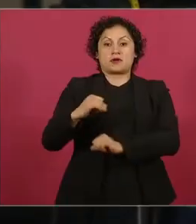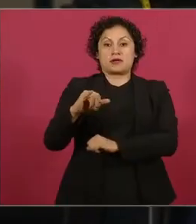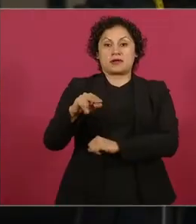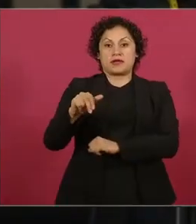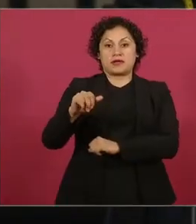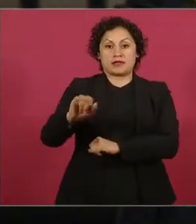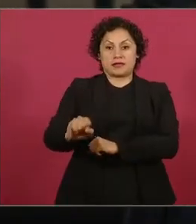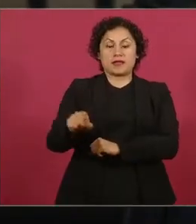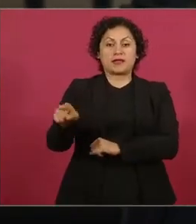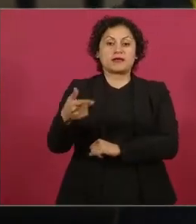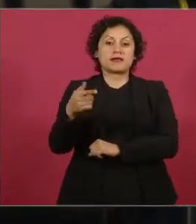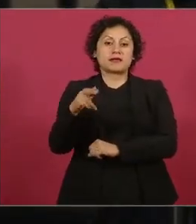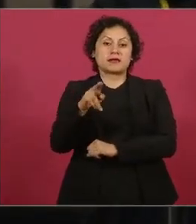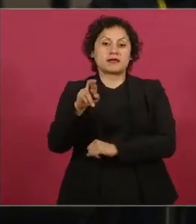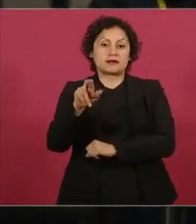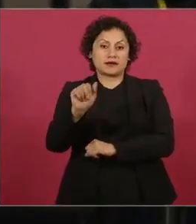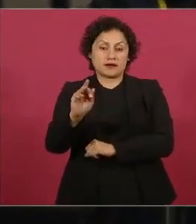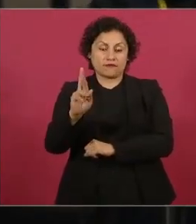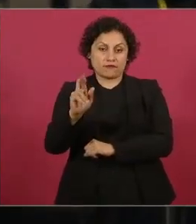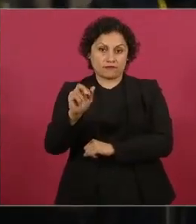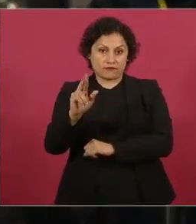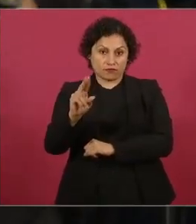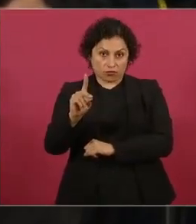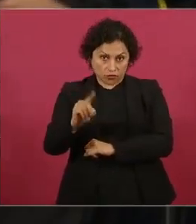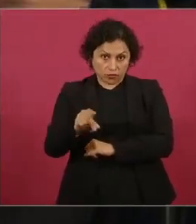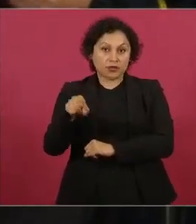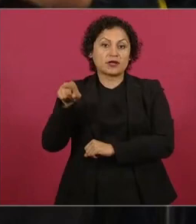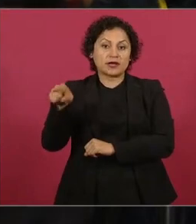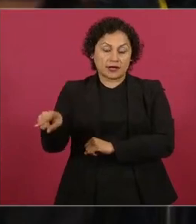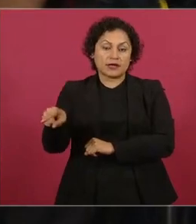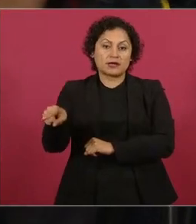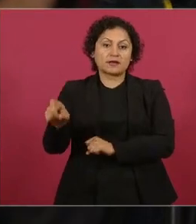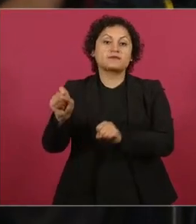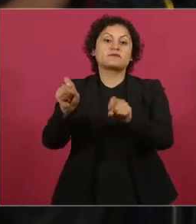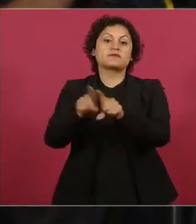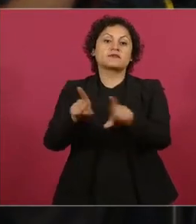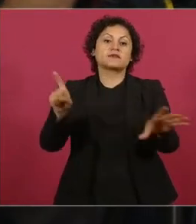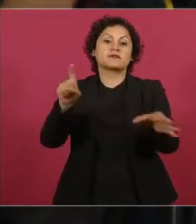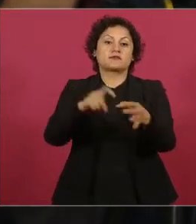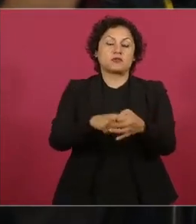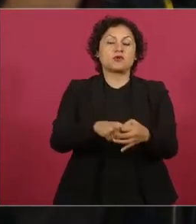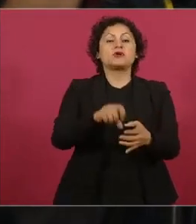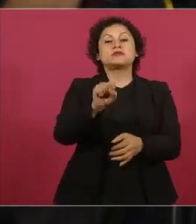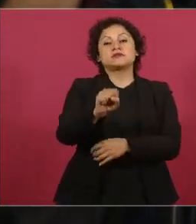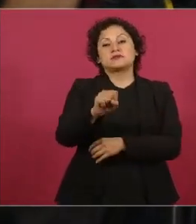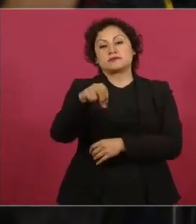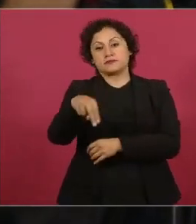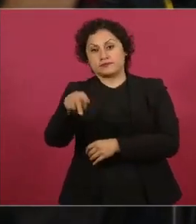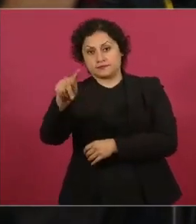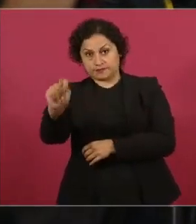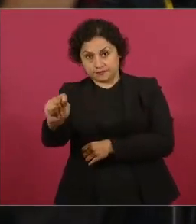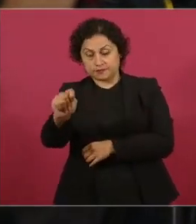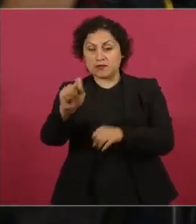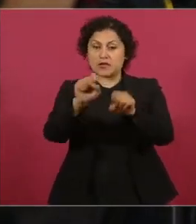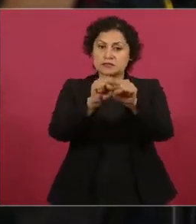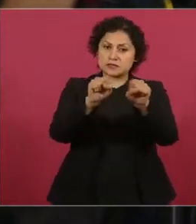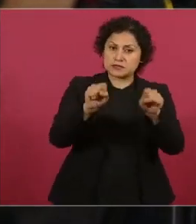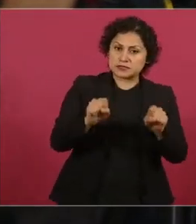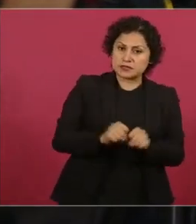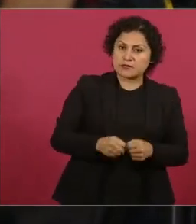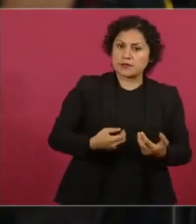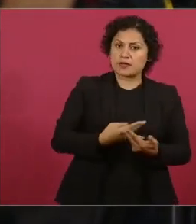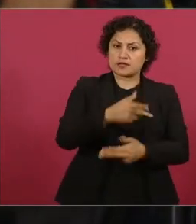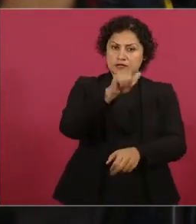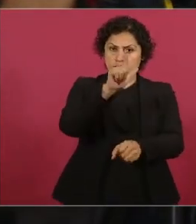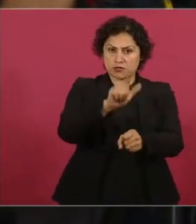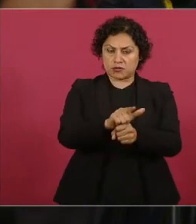de noviembre secretario ejecutivo del Sistema Nacional de Transparencia. Este Sistema Nacional de Transparencia